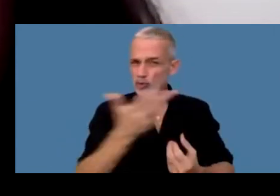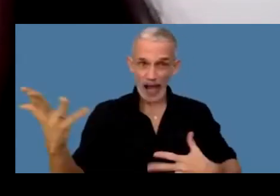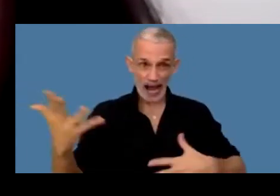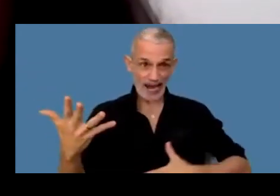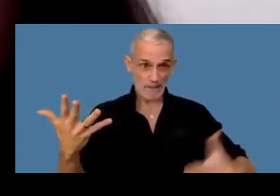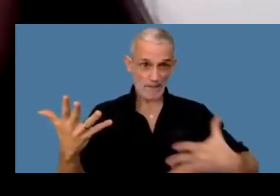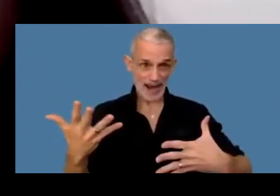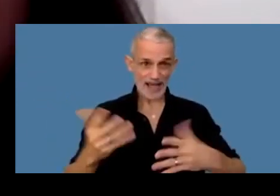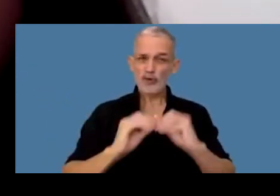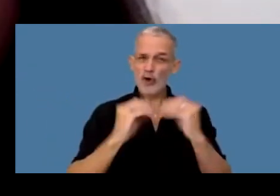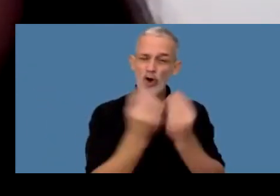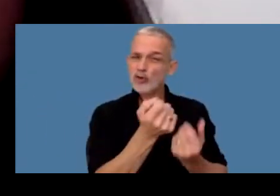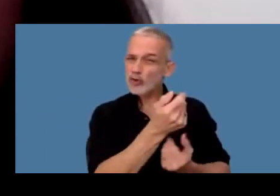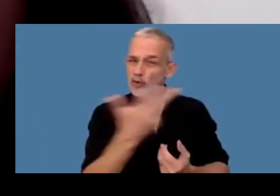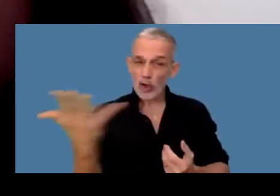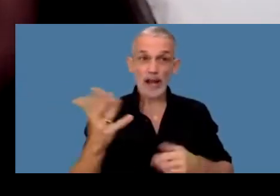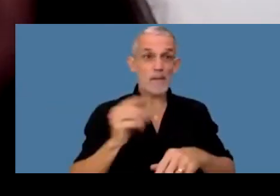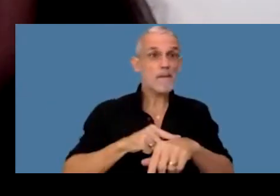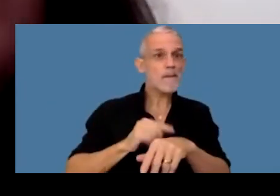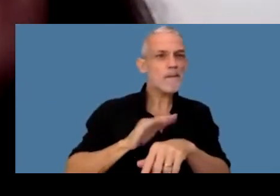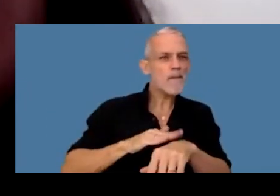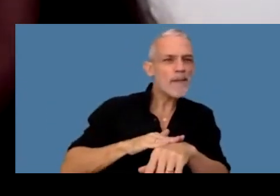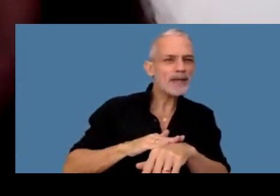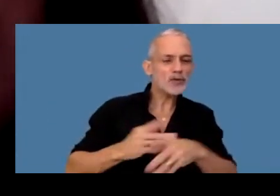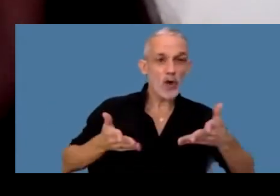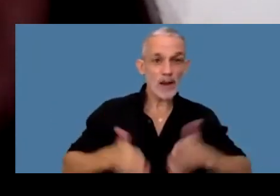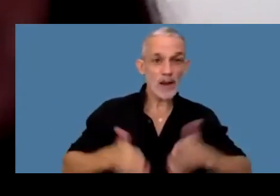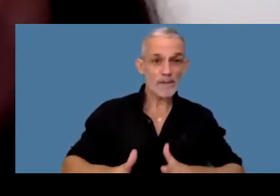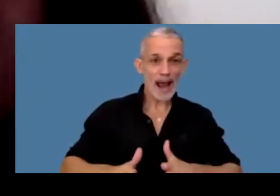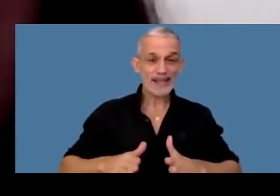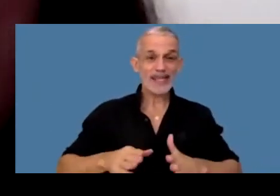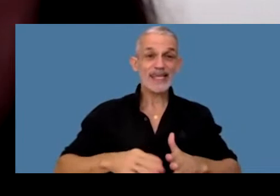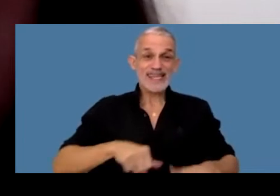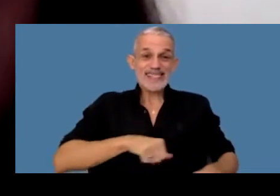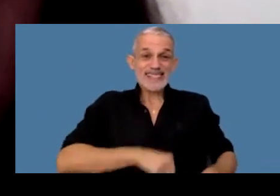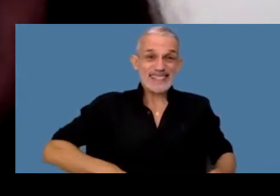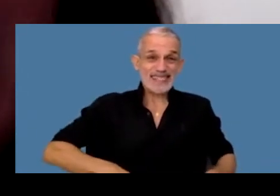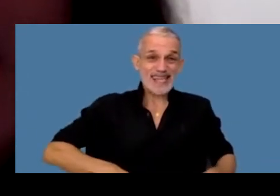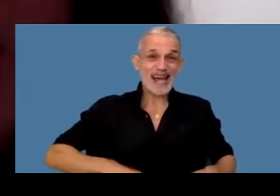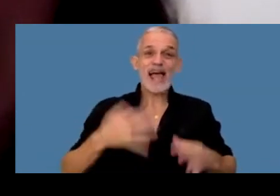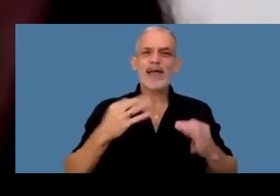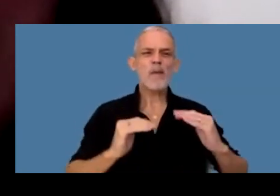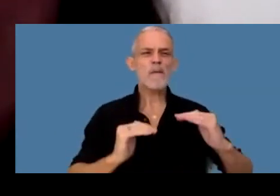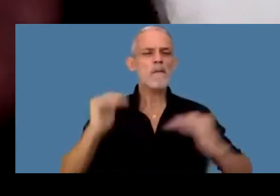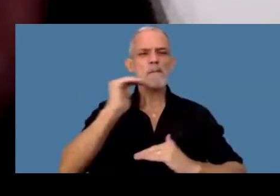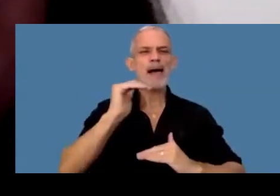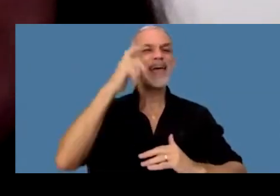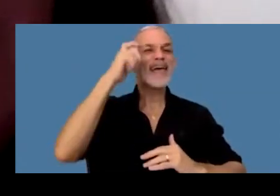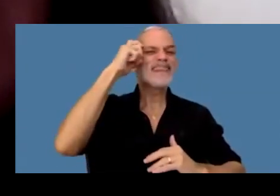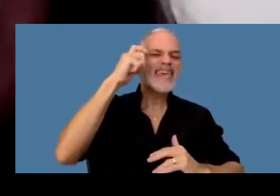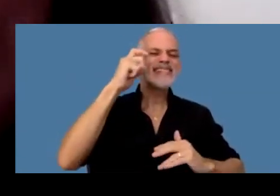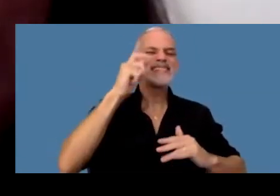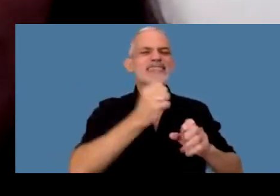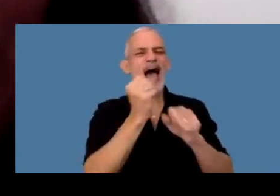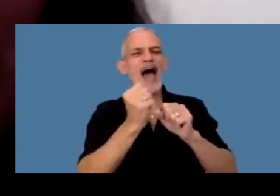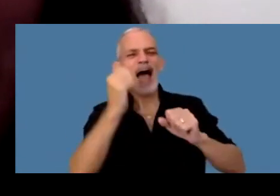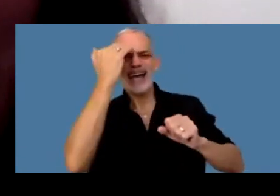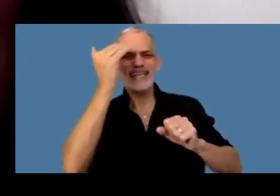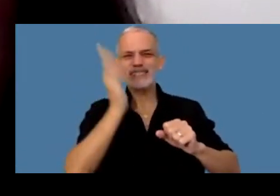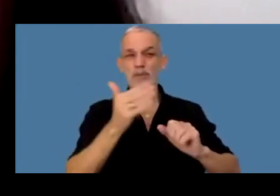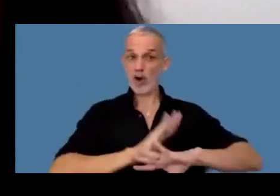basado obviamente siempre en deseos y decisiones informadas, tiene mucho que ver con la situación actual de nuestro país